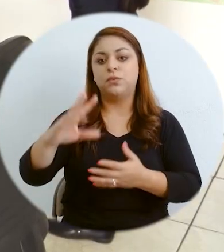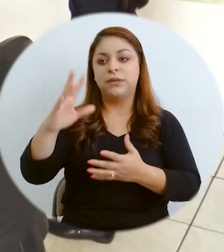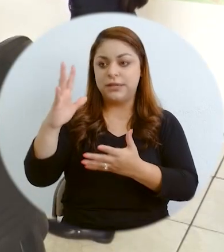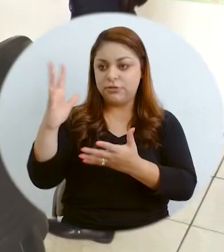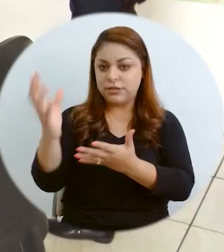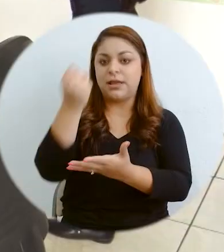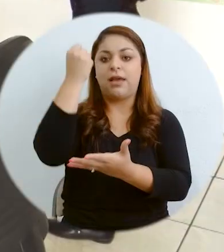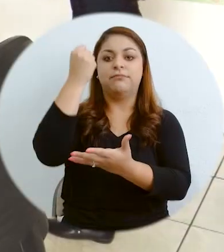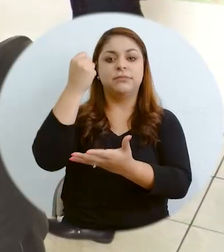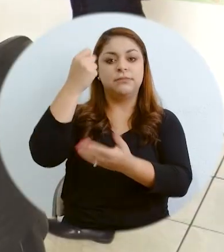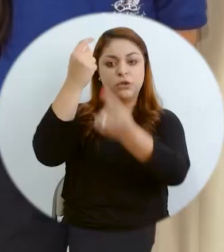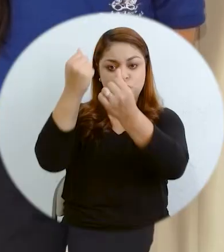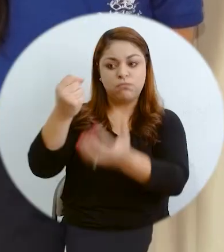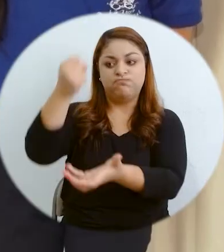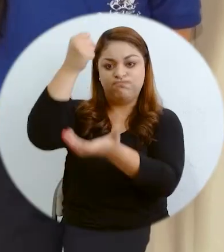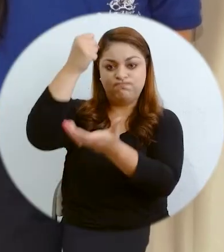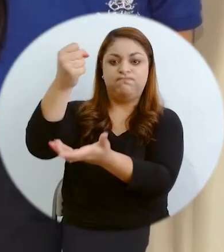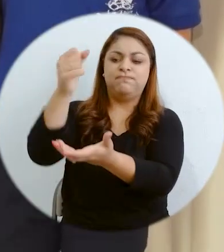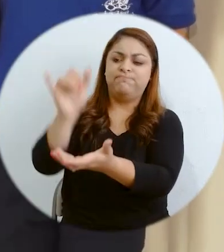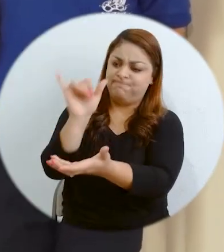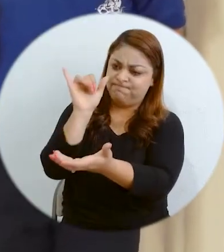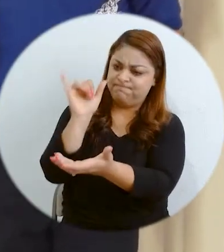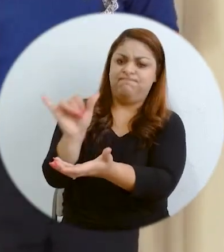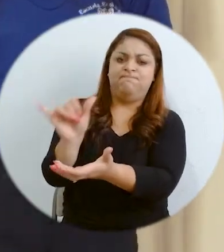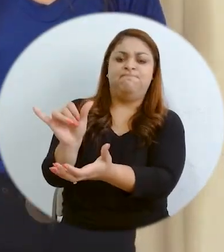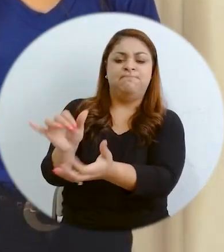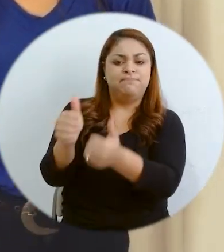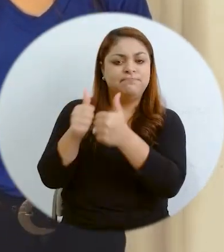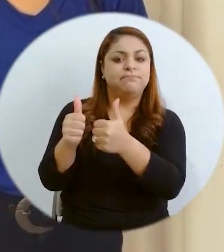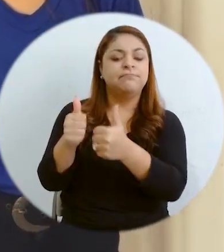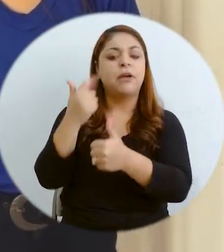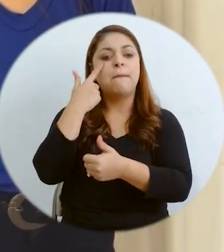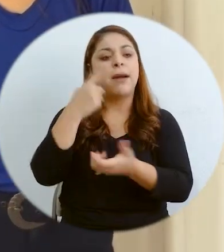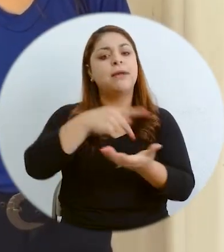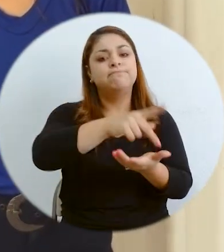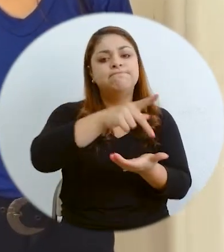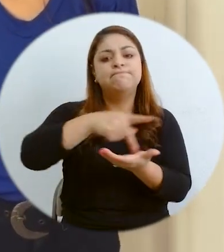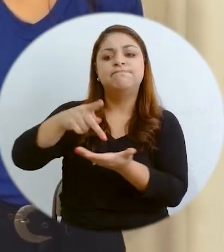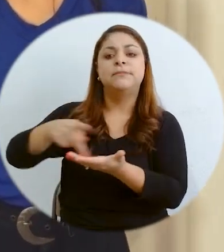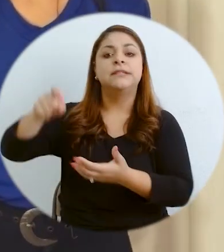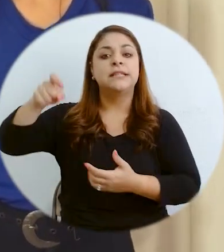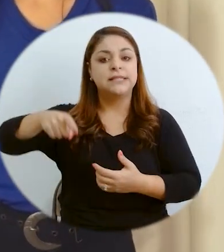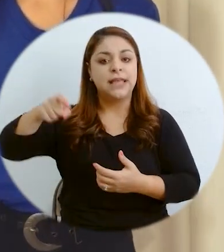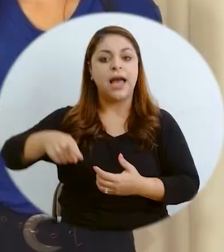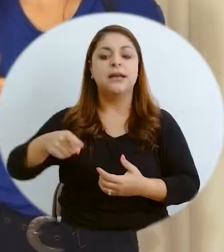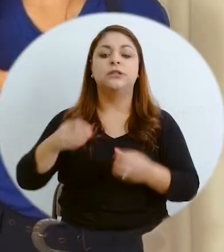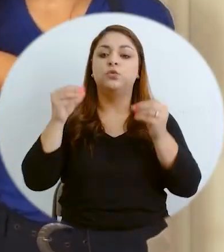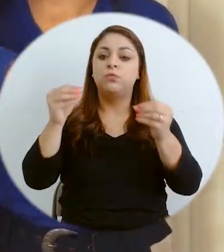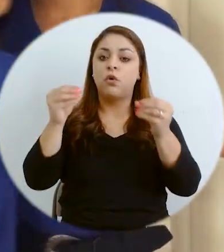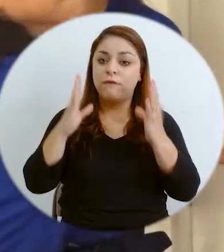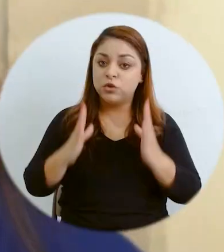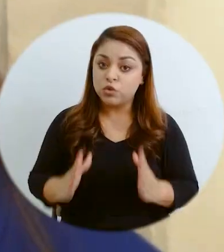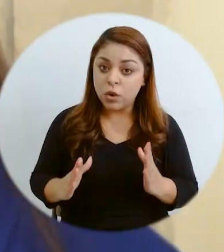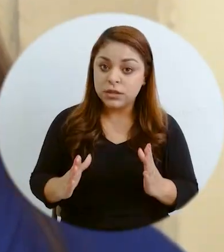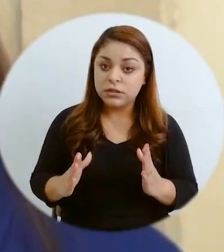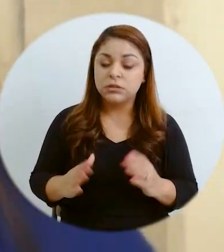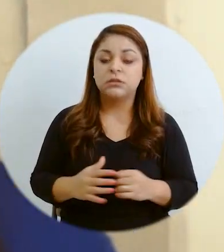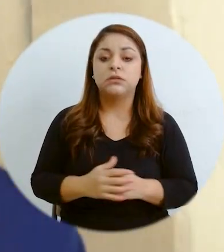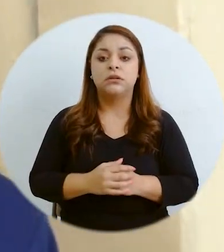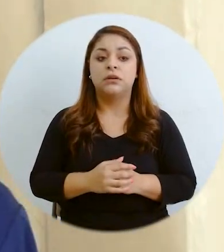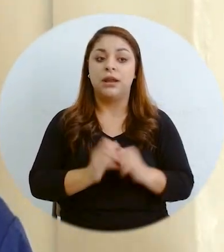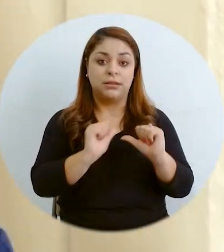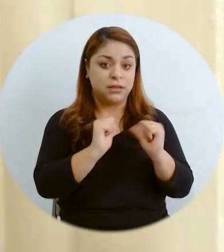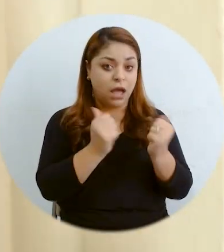al presupuesto de la educación pública para poder solventar tanto las necesidades que tienen los docentes en los